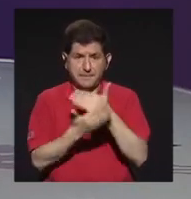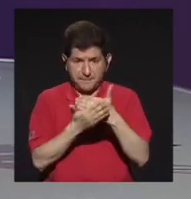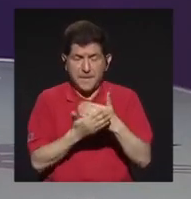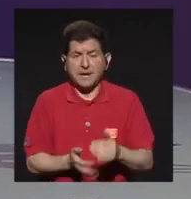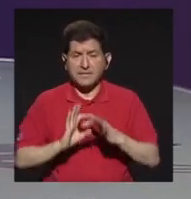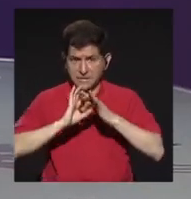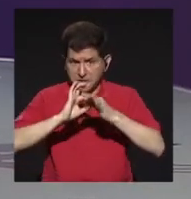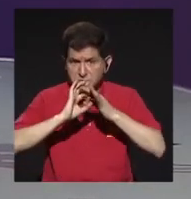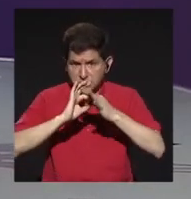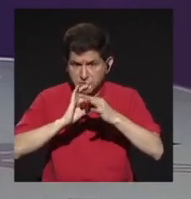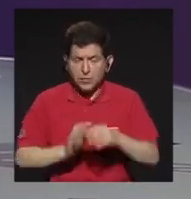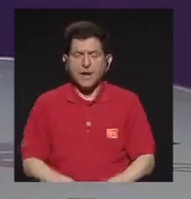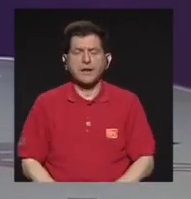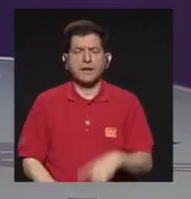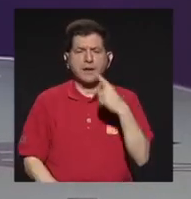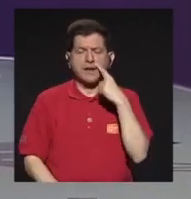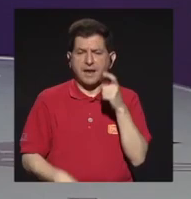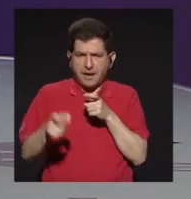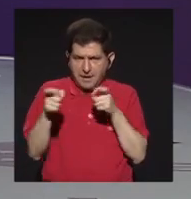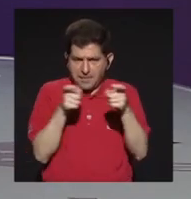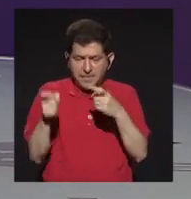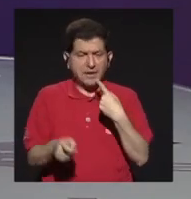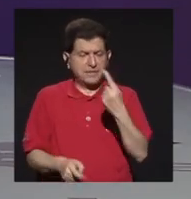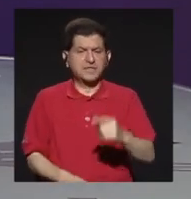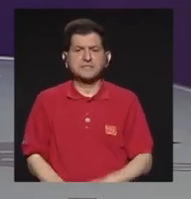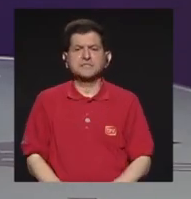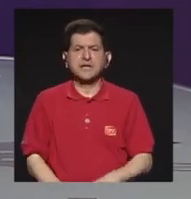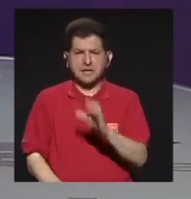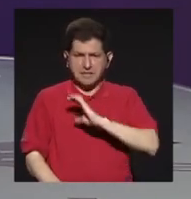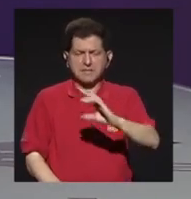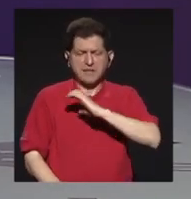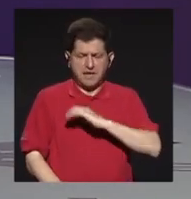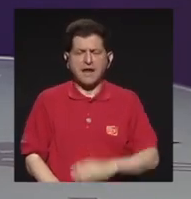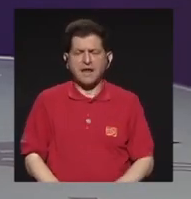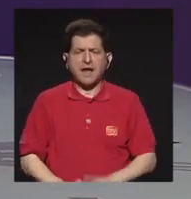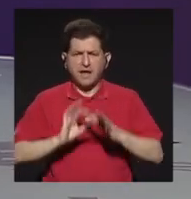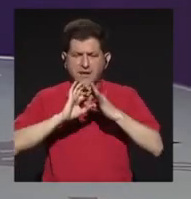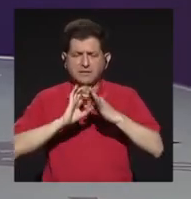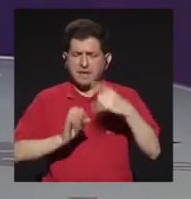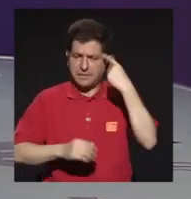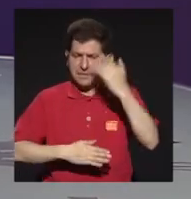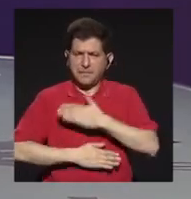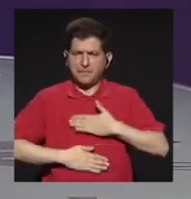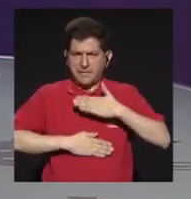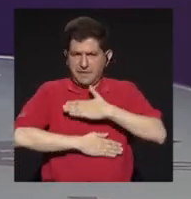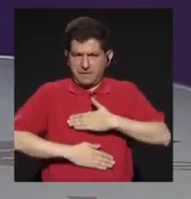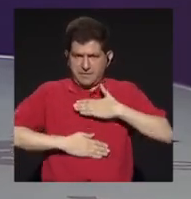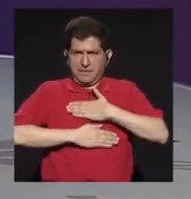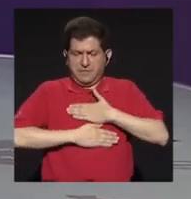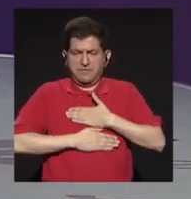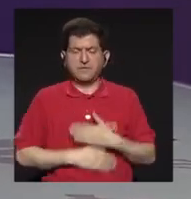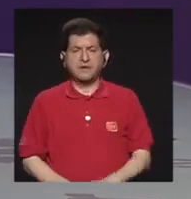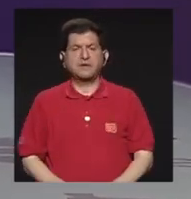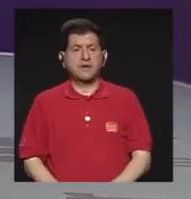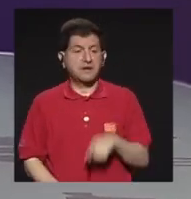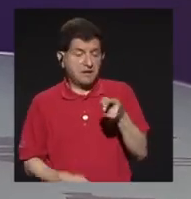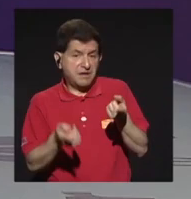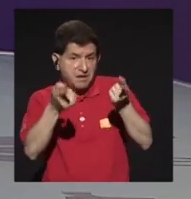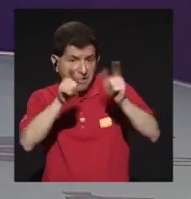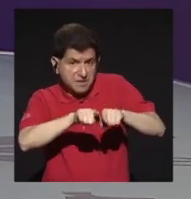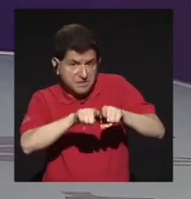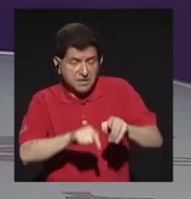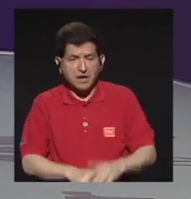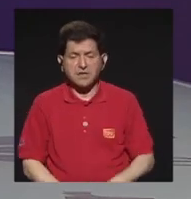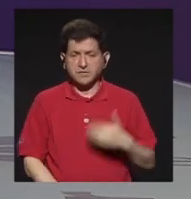que el patriarcado dice que son eróticas y que son para el placer de un este de